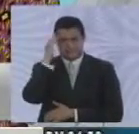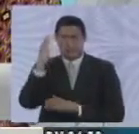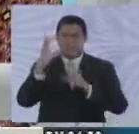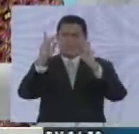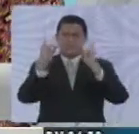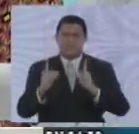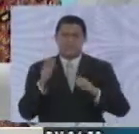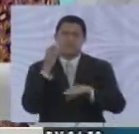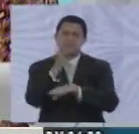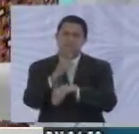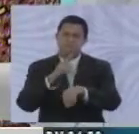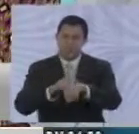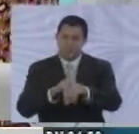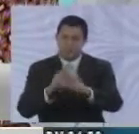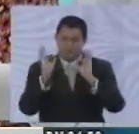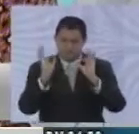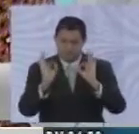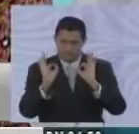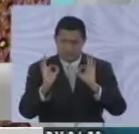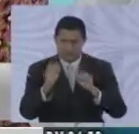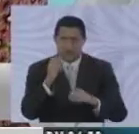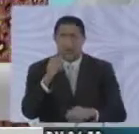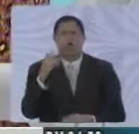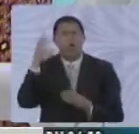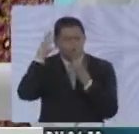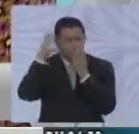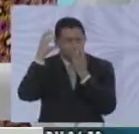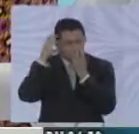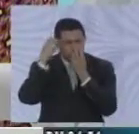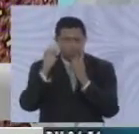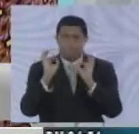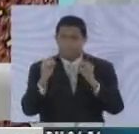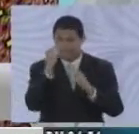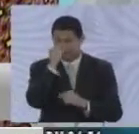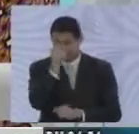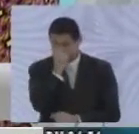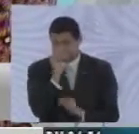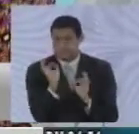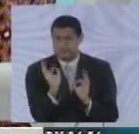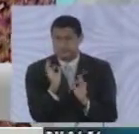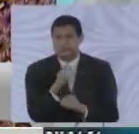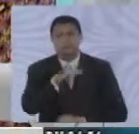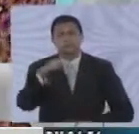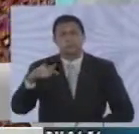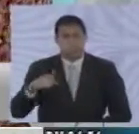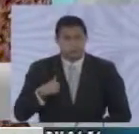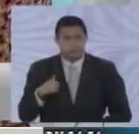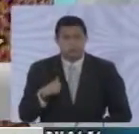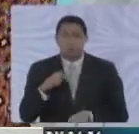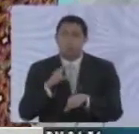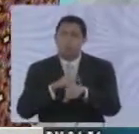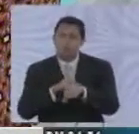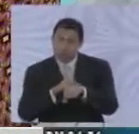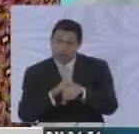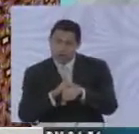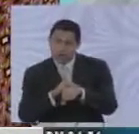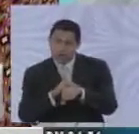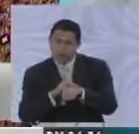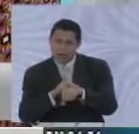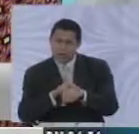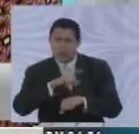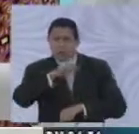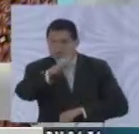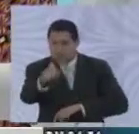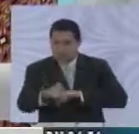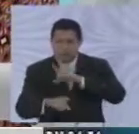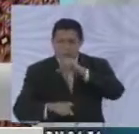decide consultar al especialista, que es el otorrino y en este caso el rinólogo, nosotros como médicos debemos hacer un